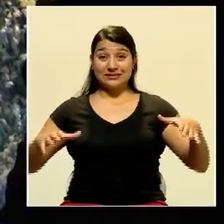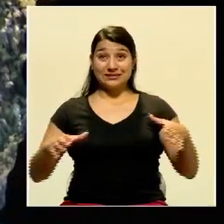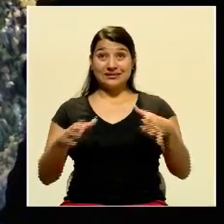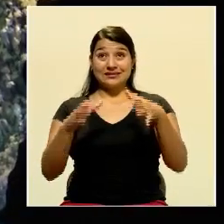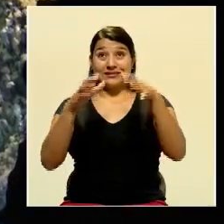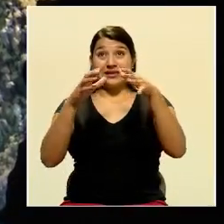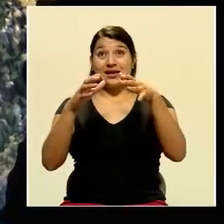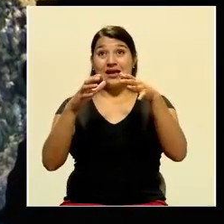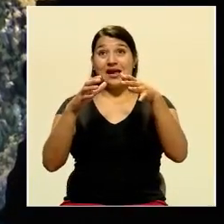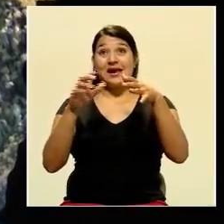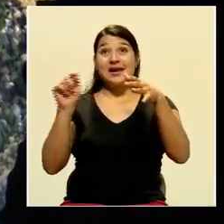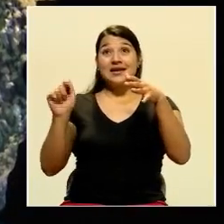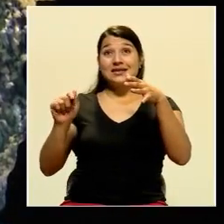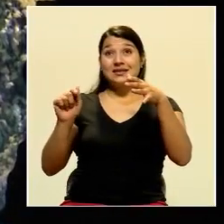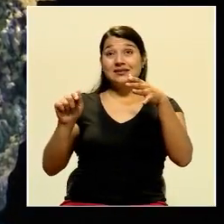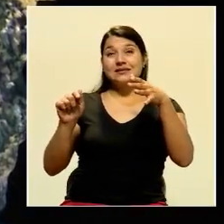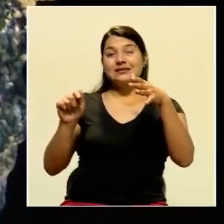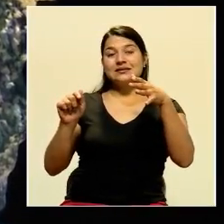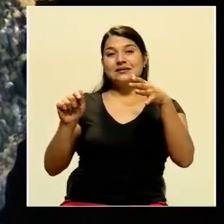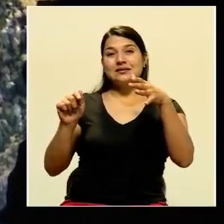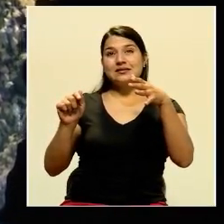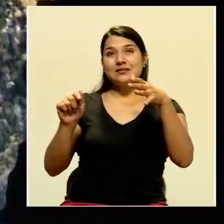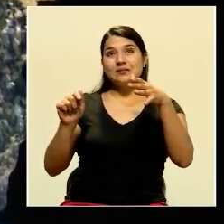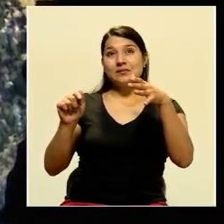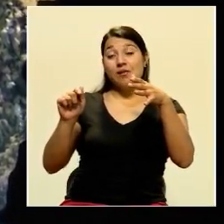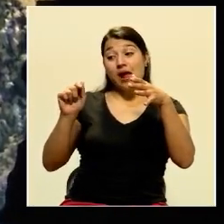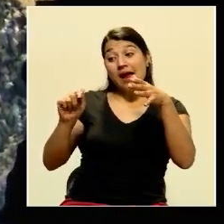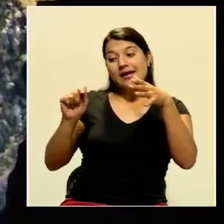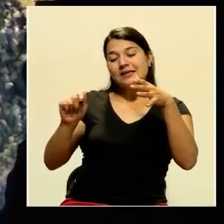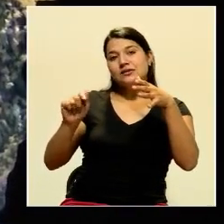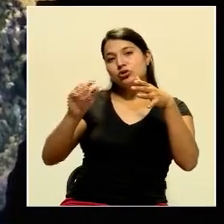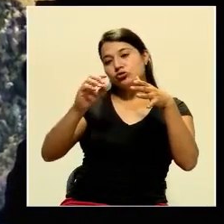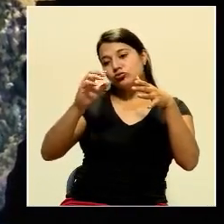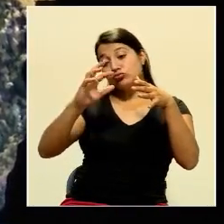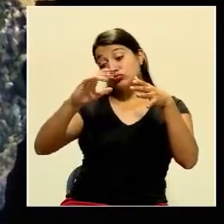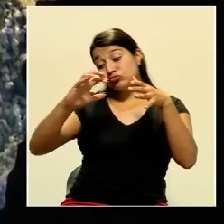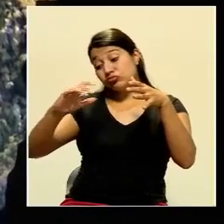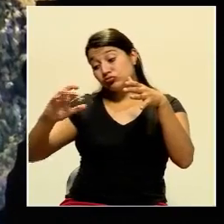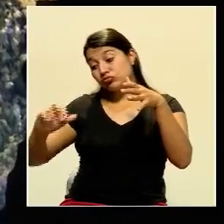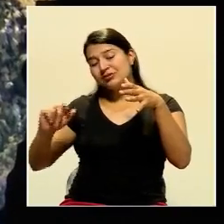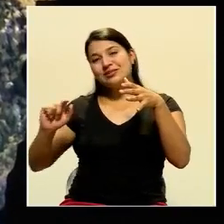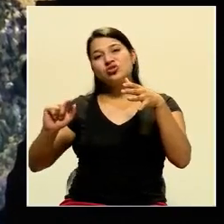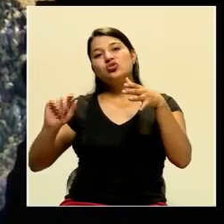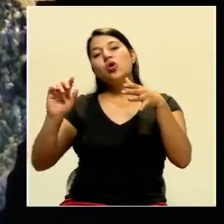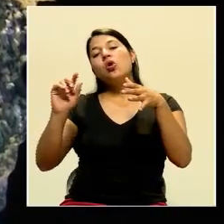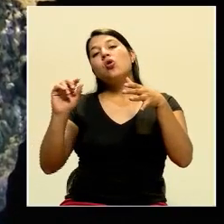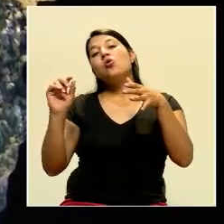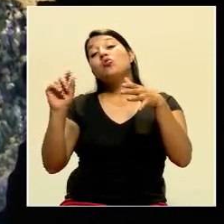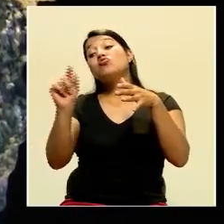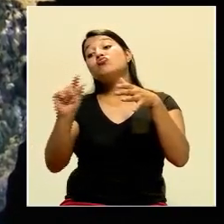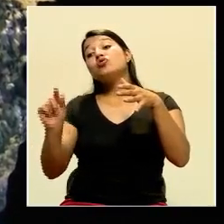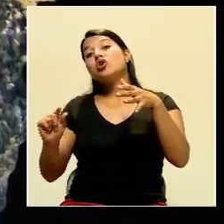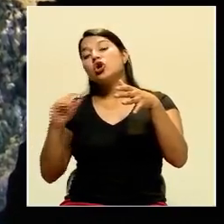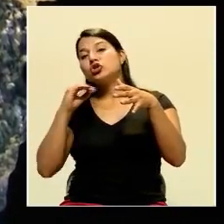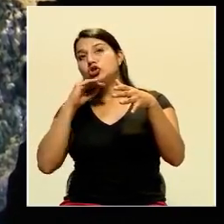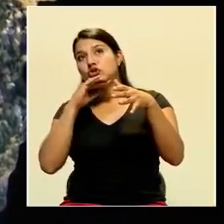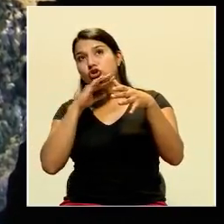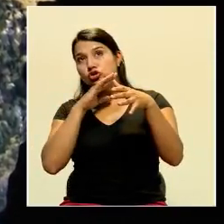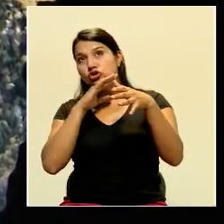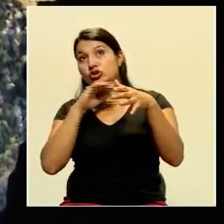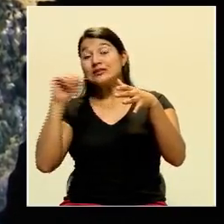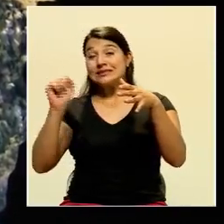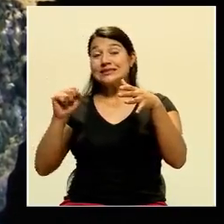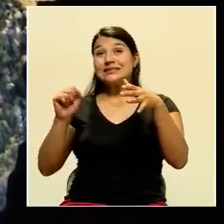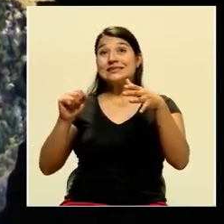Sucio. Exactamente, correcto. Eso es a río Sucio y es a Prusia, y es por esto que estos bloques aquí